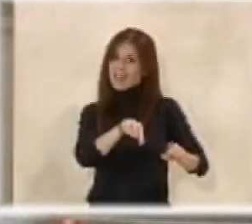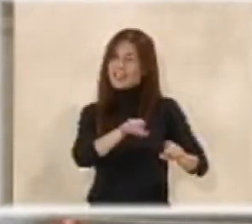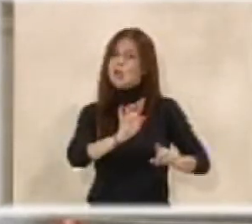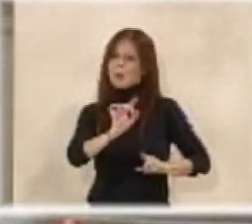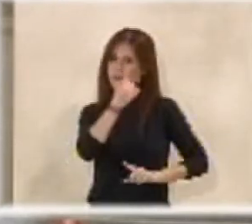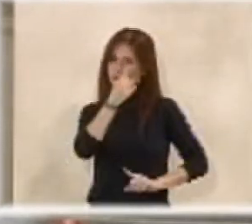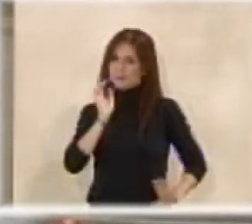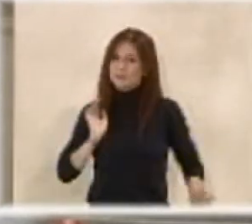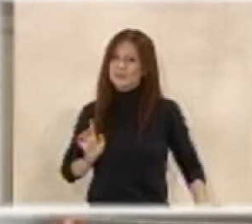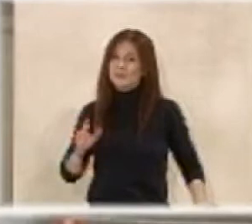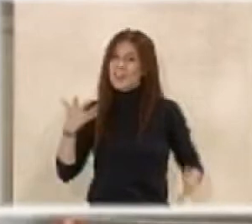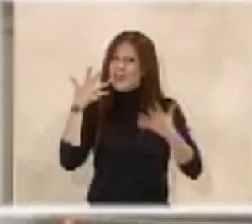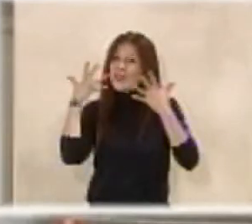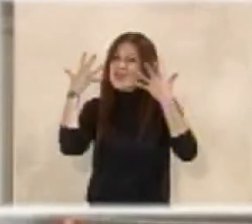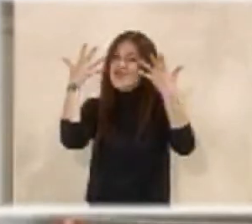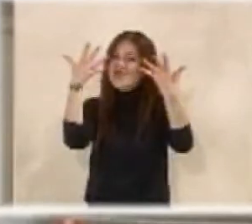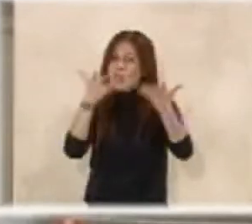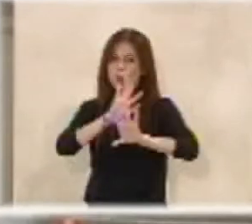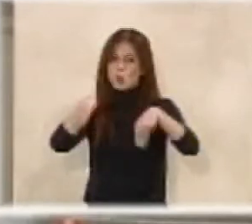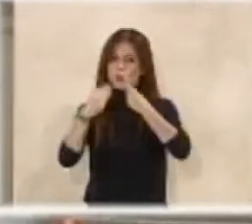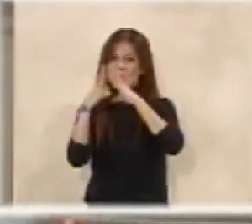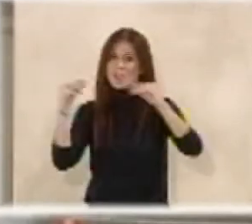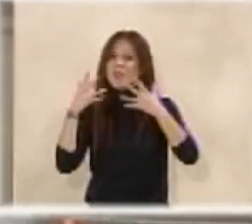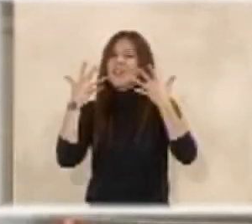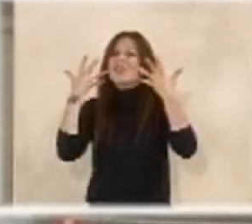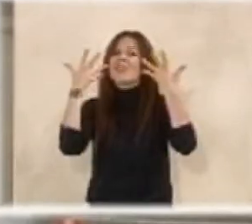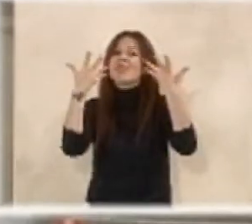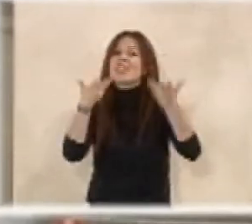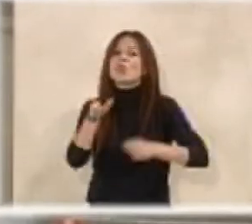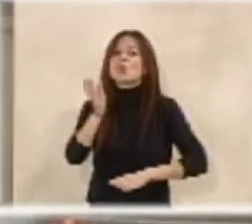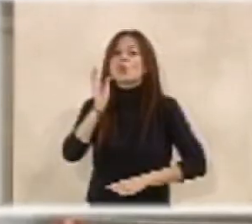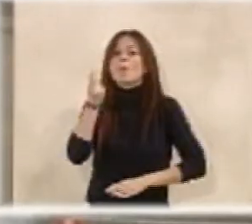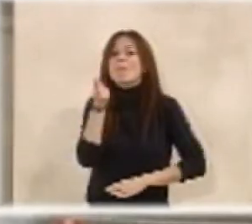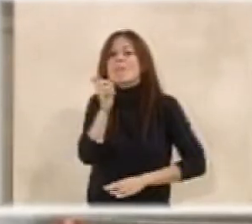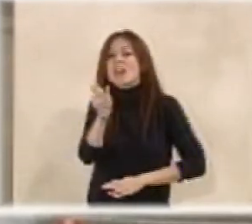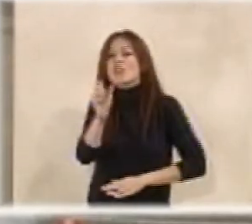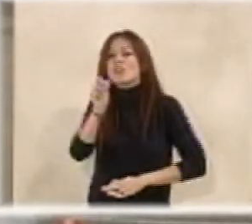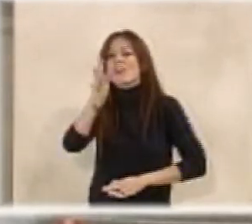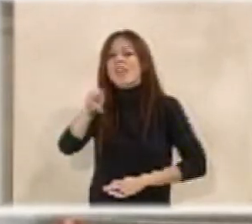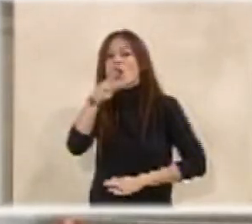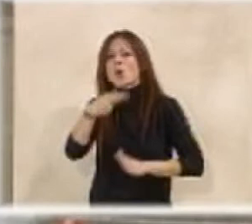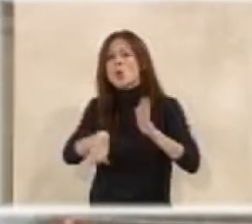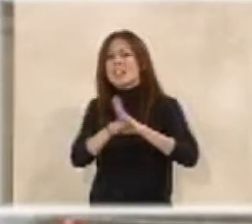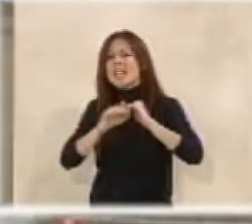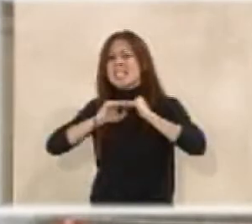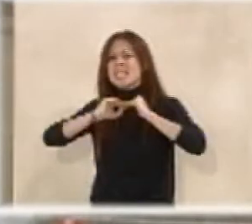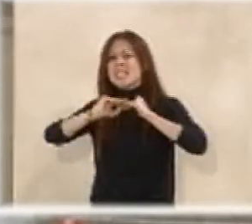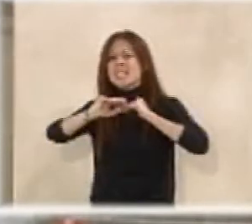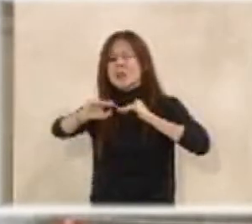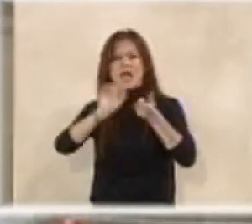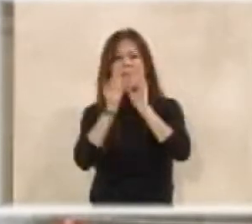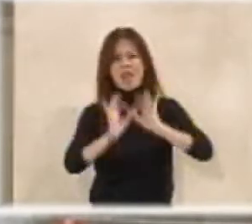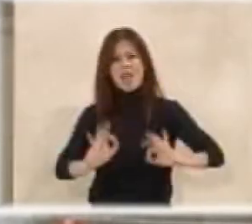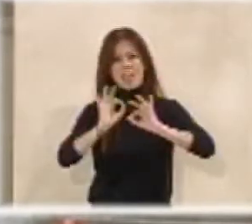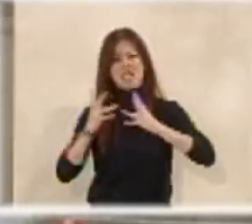inciso. Lleva 10 años la Junta de Andalucía manteniendo este precio tan social para todos.